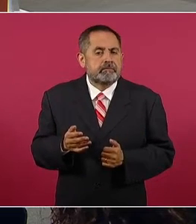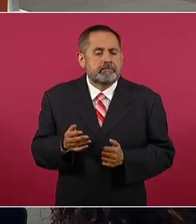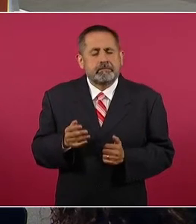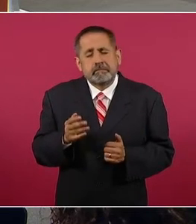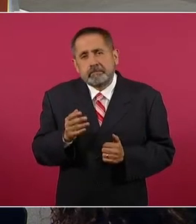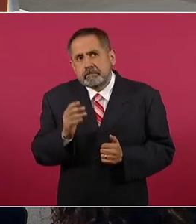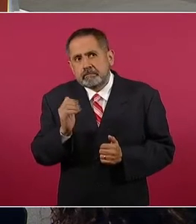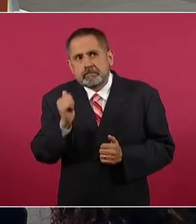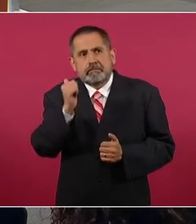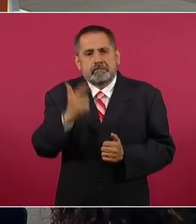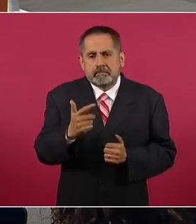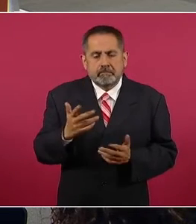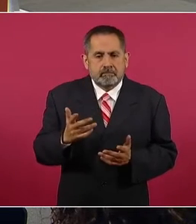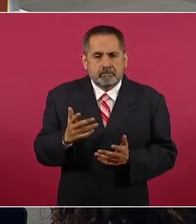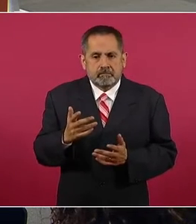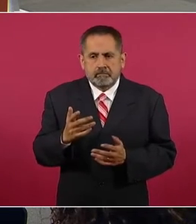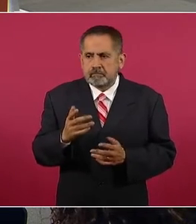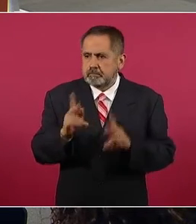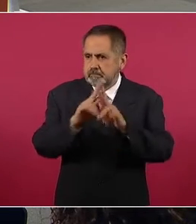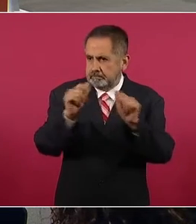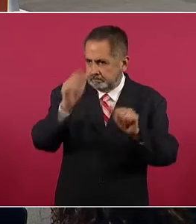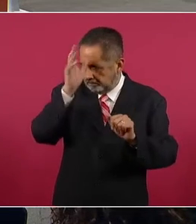cuando menos una tregua